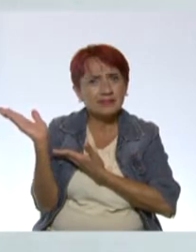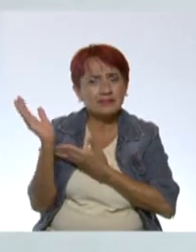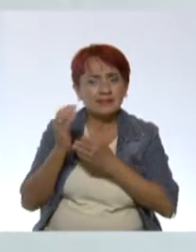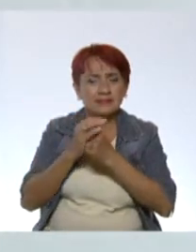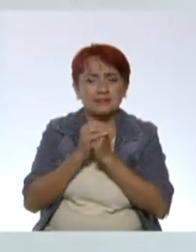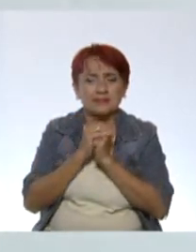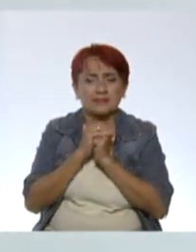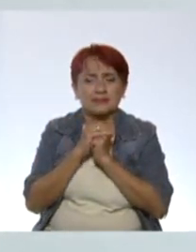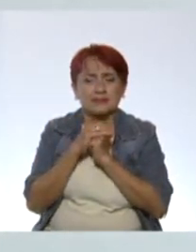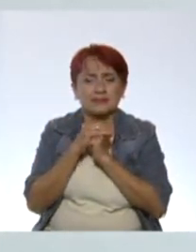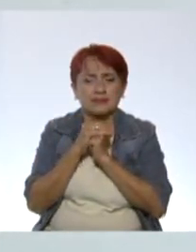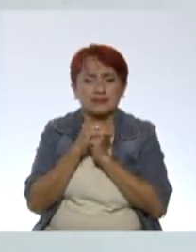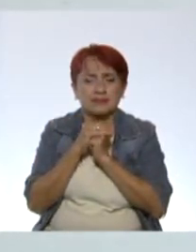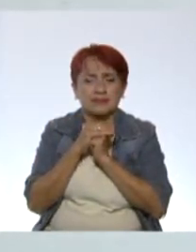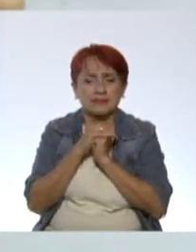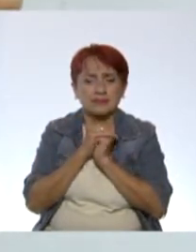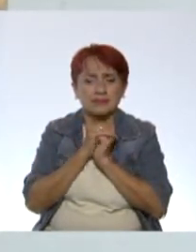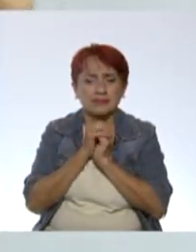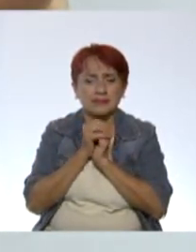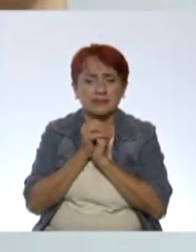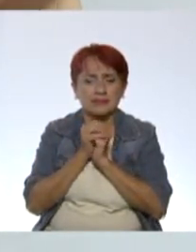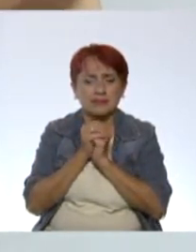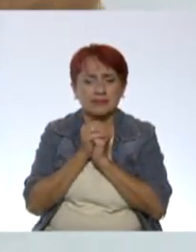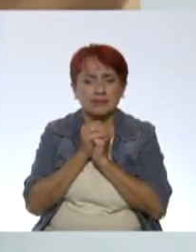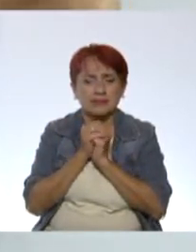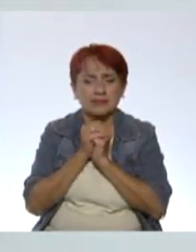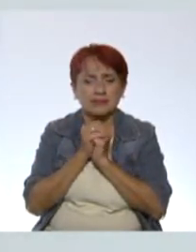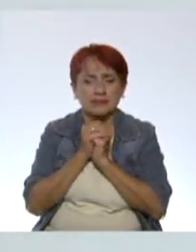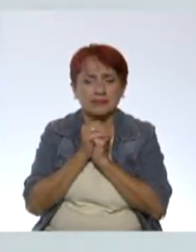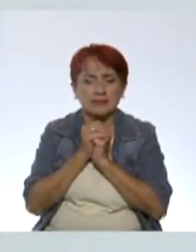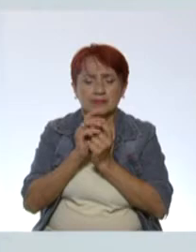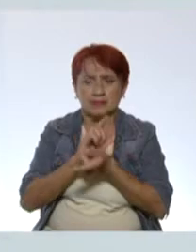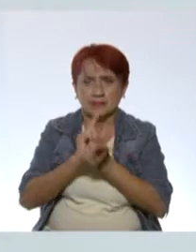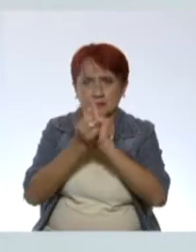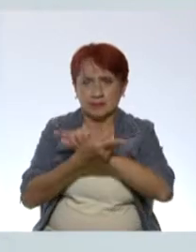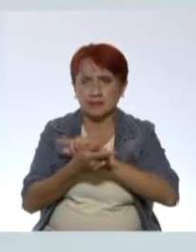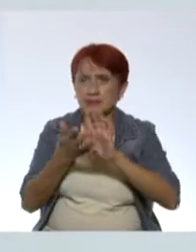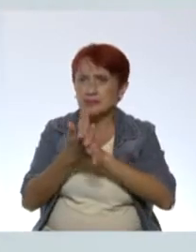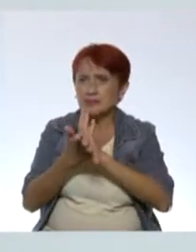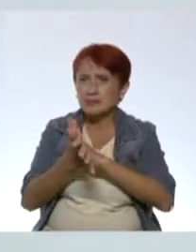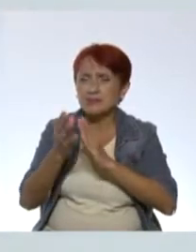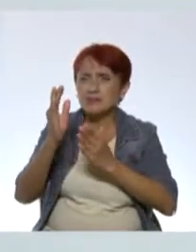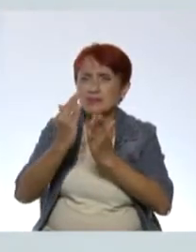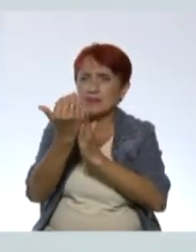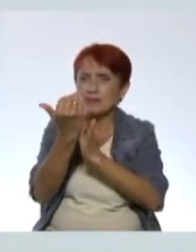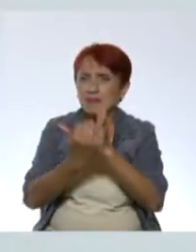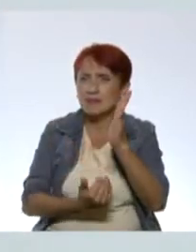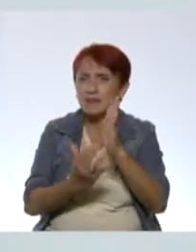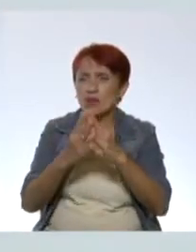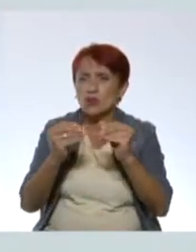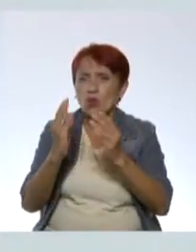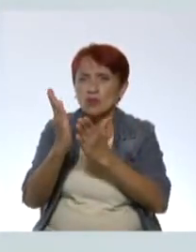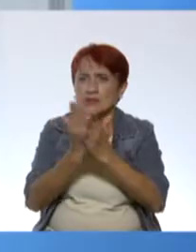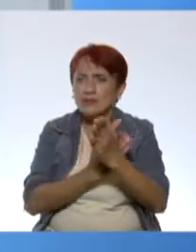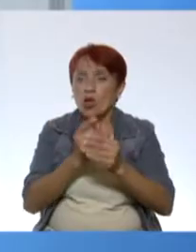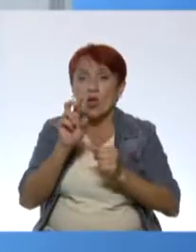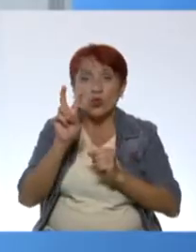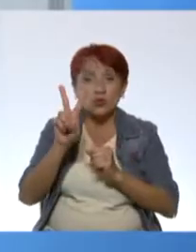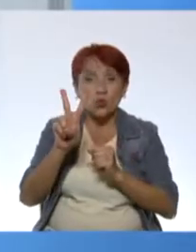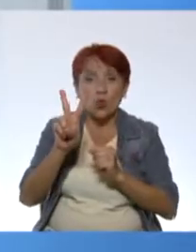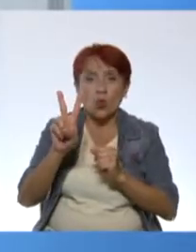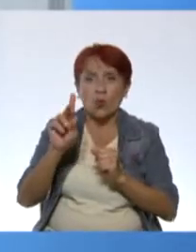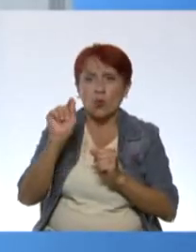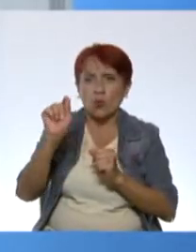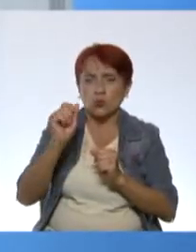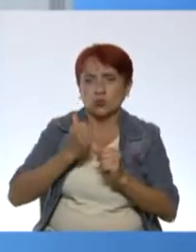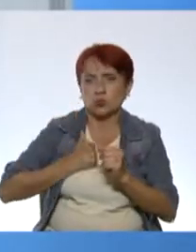igual a m que multiplica a x menos x0 y sustituimos. ¿Cuáles van a ser ese x0? Cualquiera de estos dos puntos